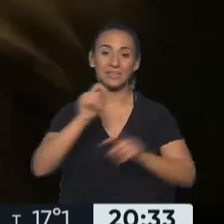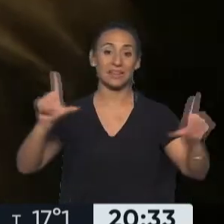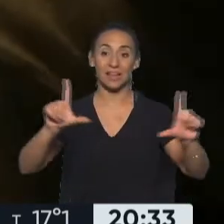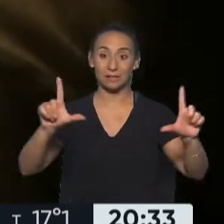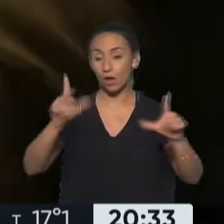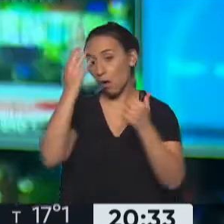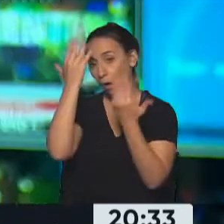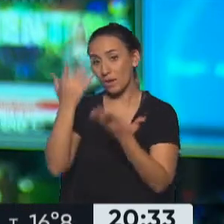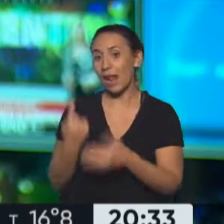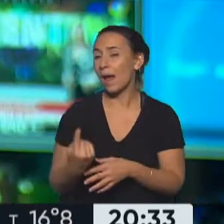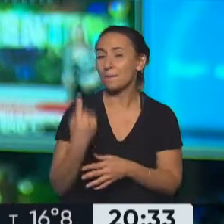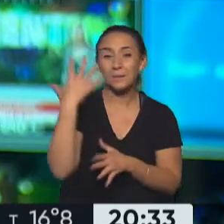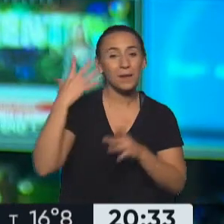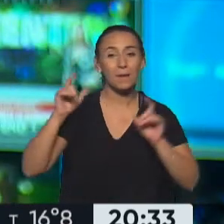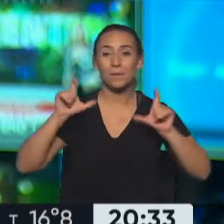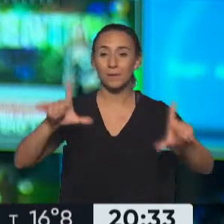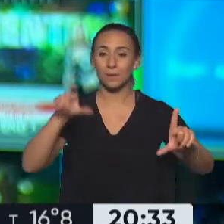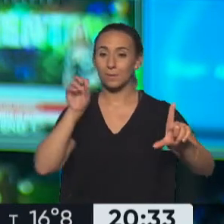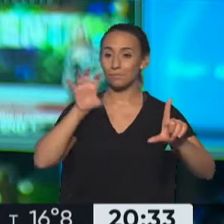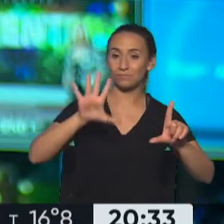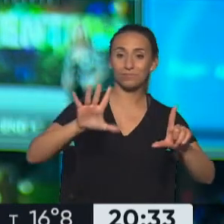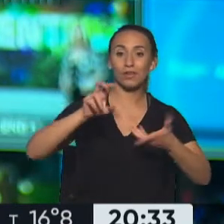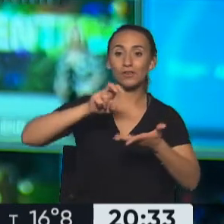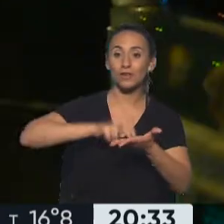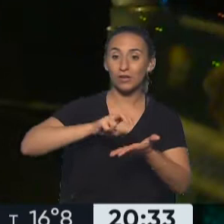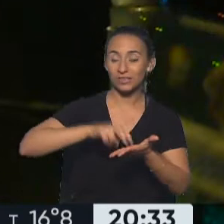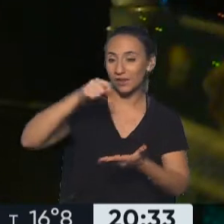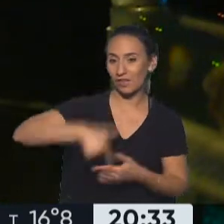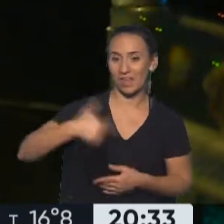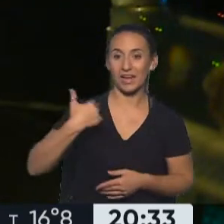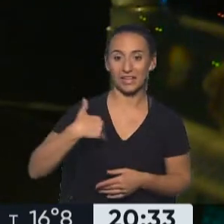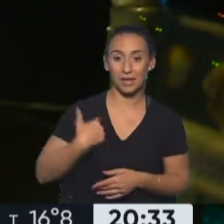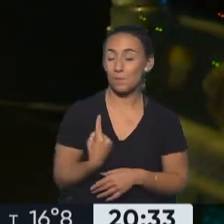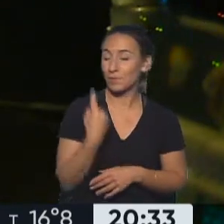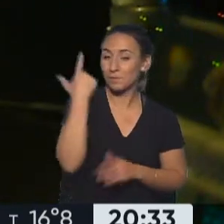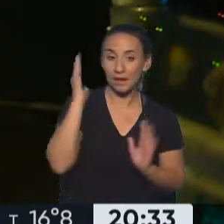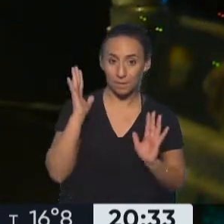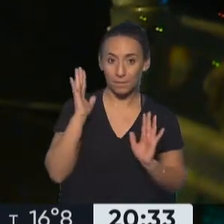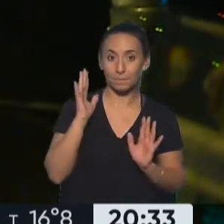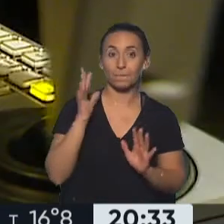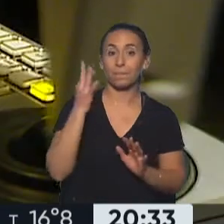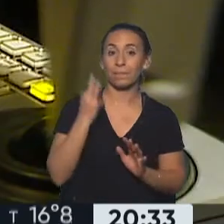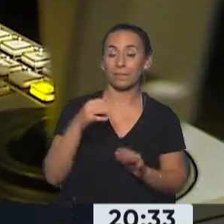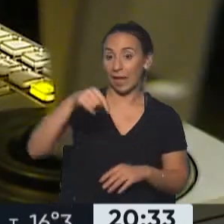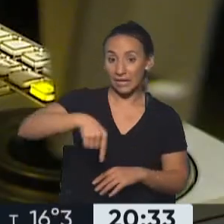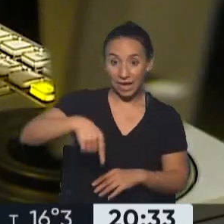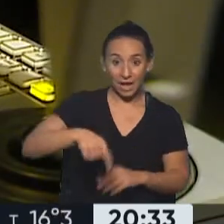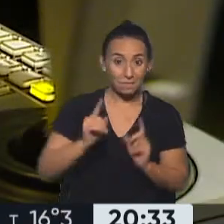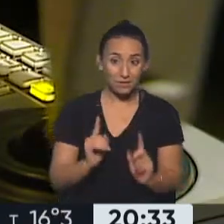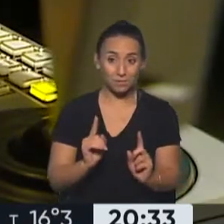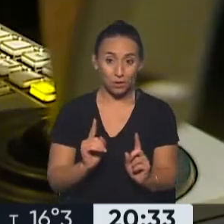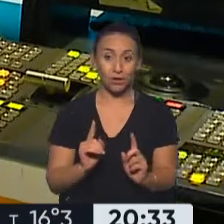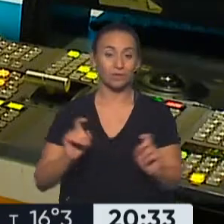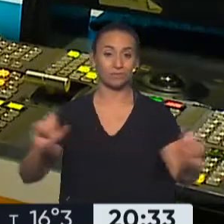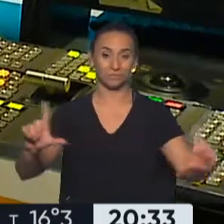la primera emisión televisiva de un noticiero en nuestro país. Un acontecimiento que ocurrió en este mismo